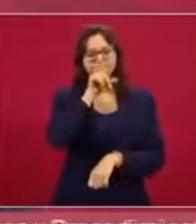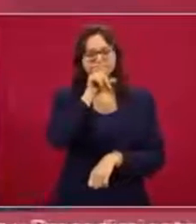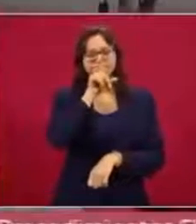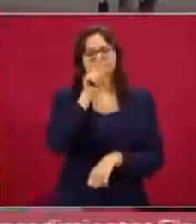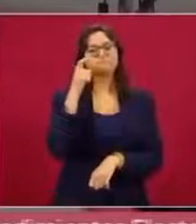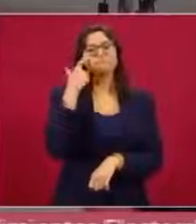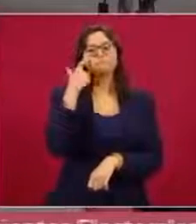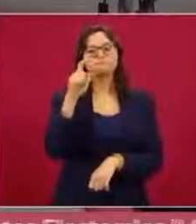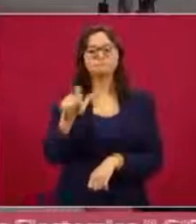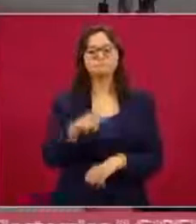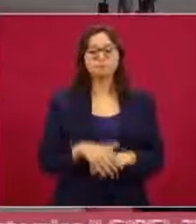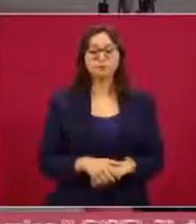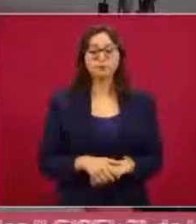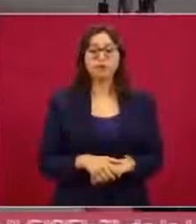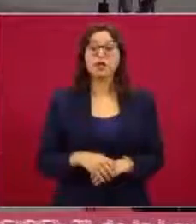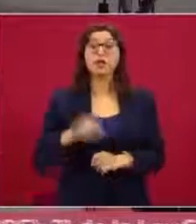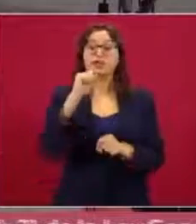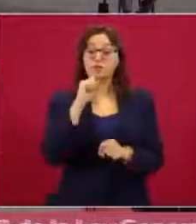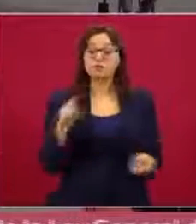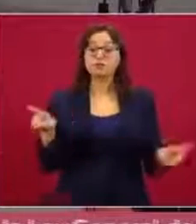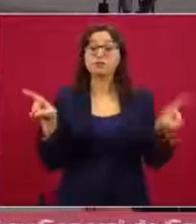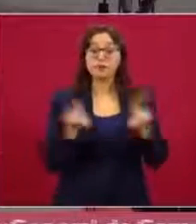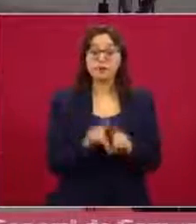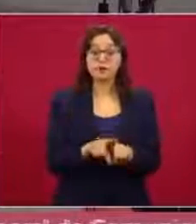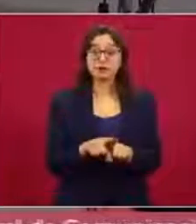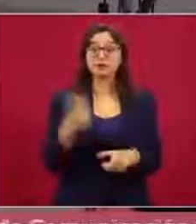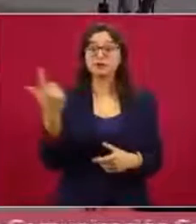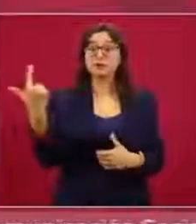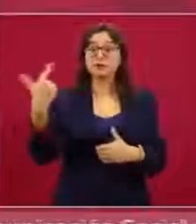den litros de a litro